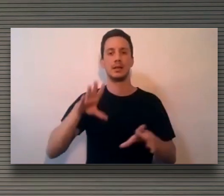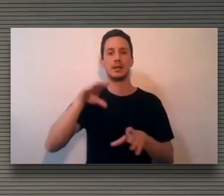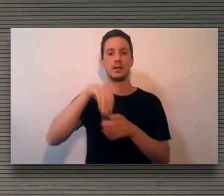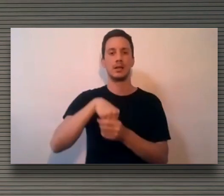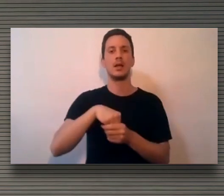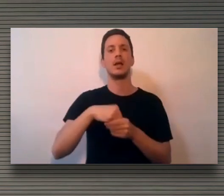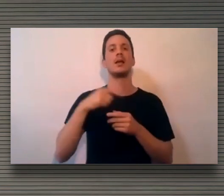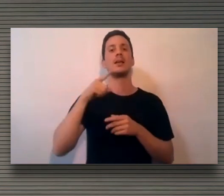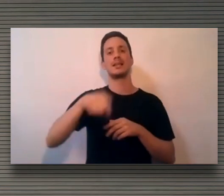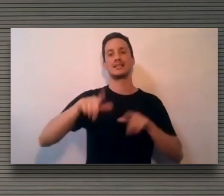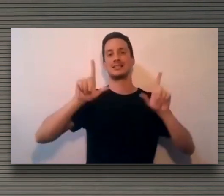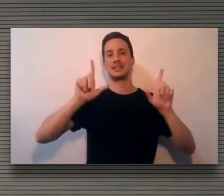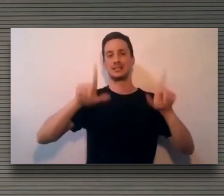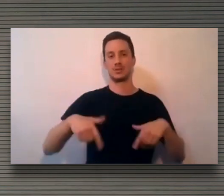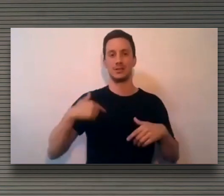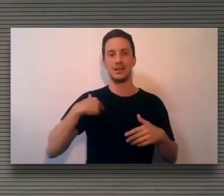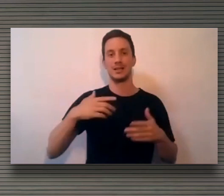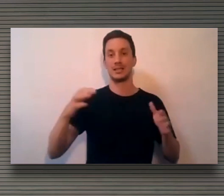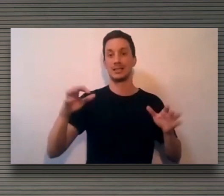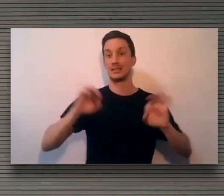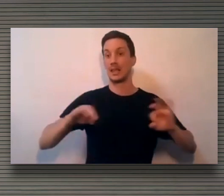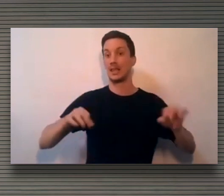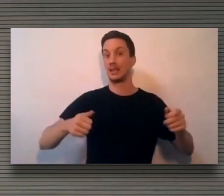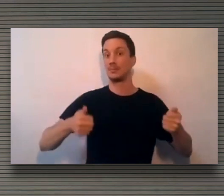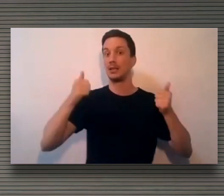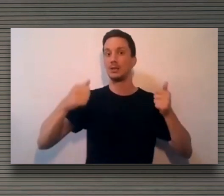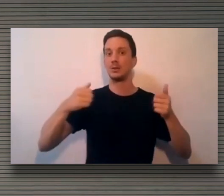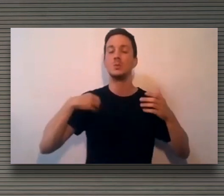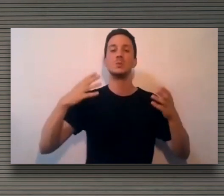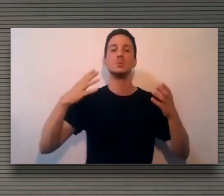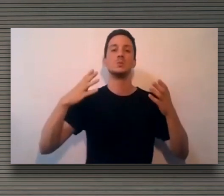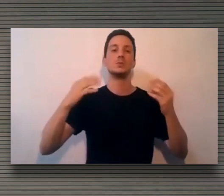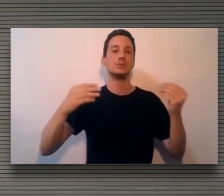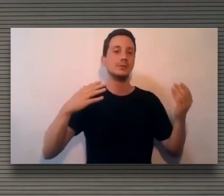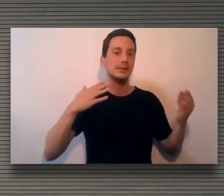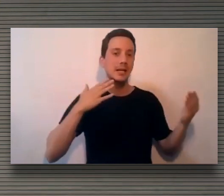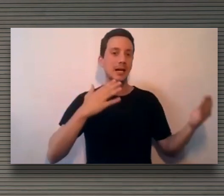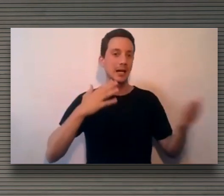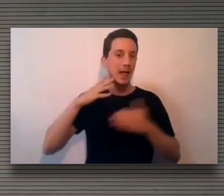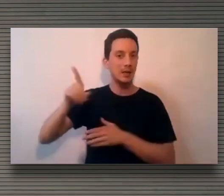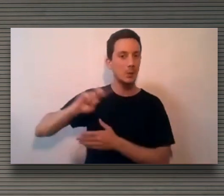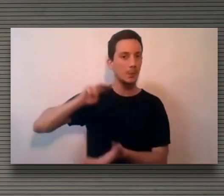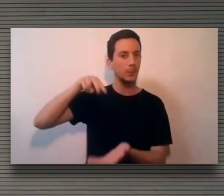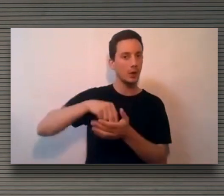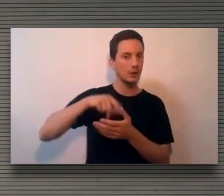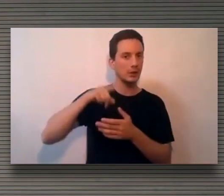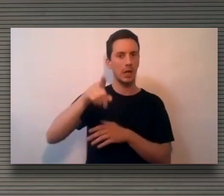¿vale? Así que nada más, muchísimas gracias. Muchísimas gracias también a la ponente, a Carolina, por